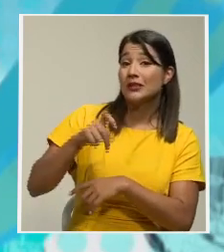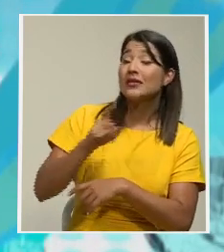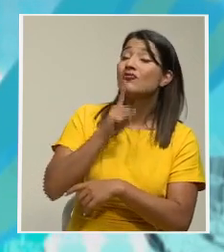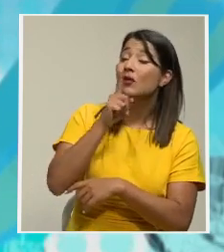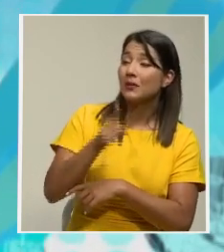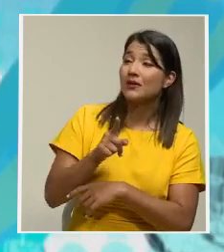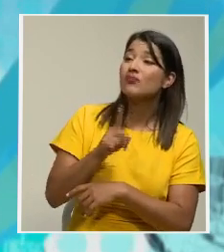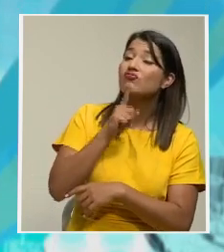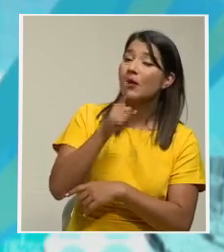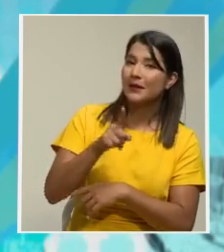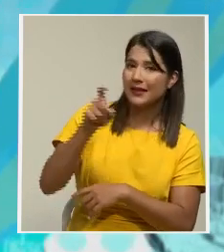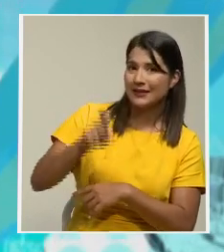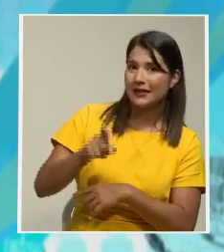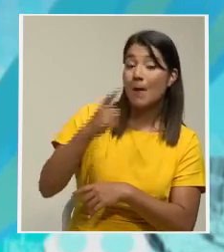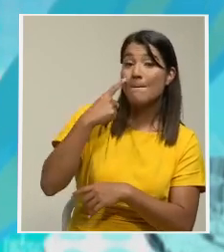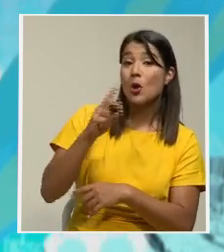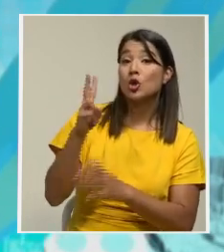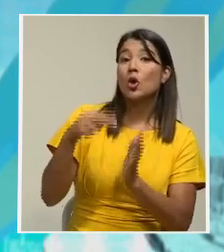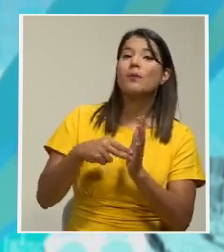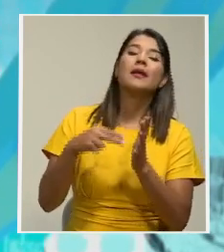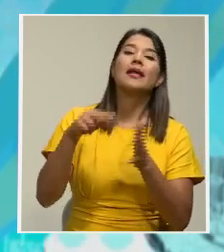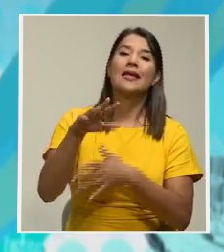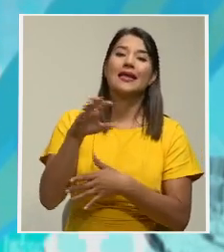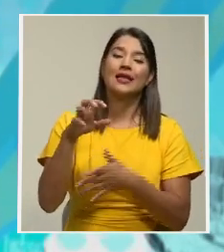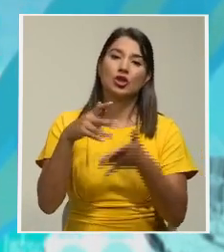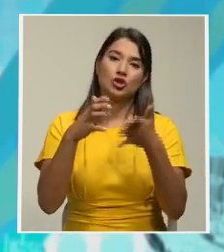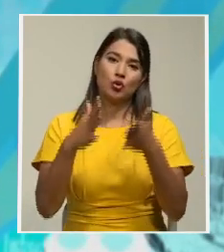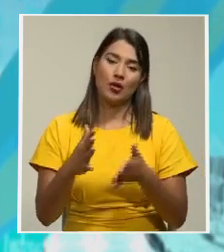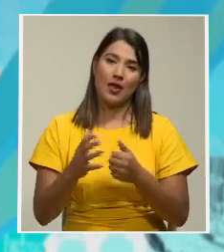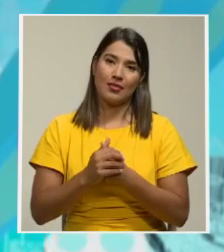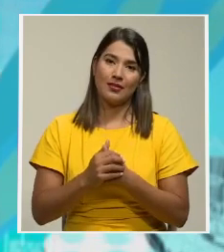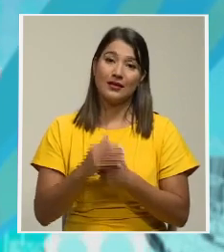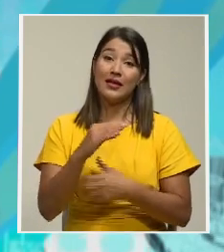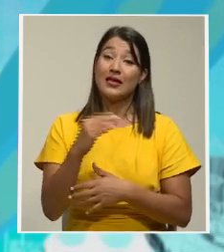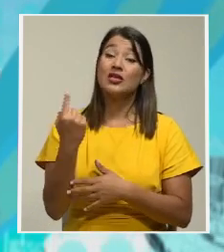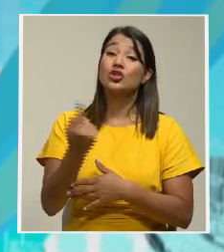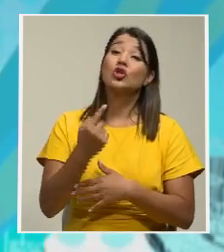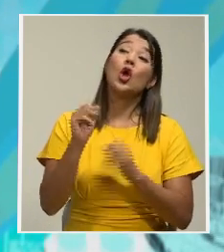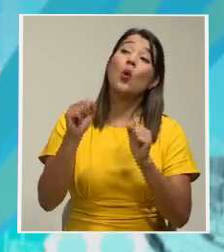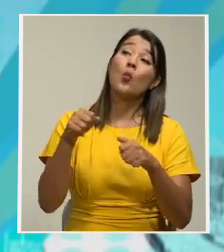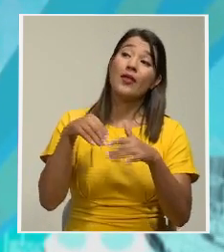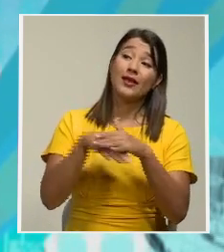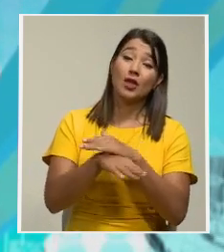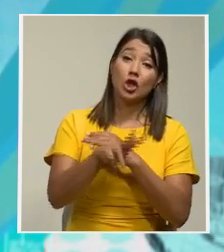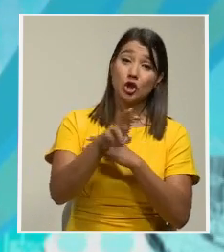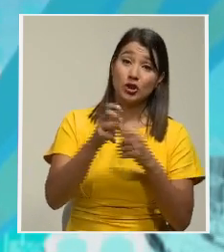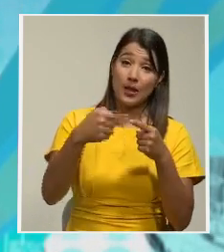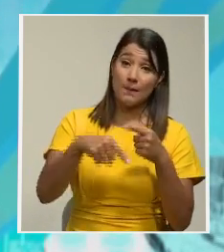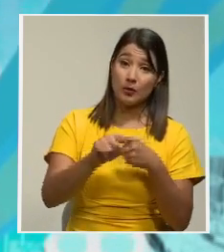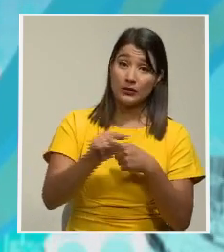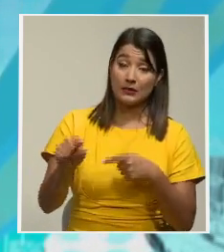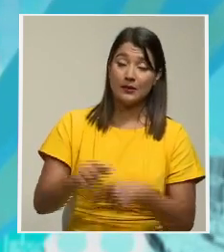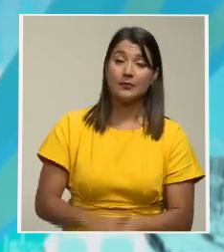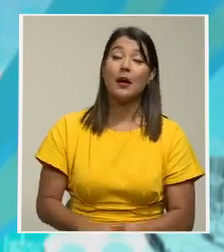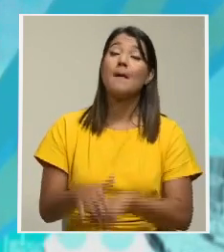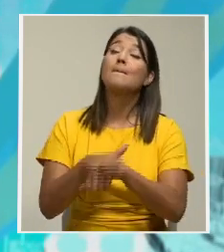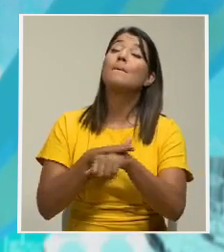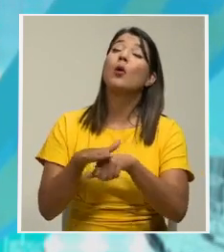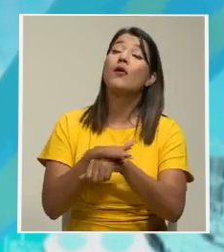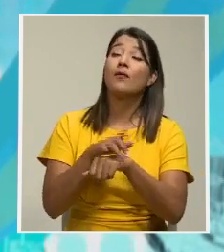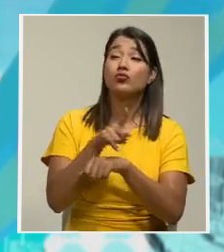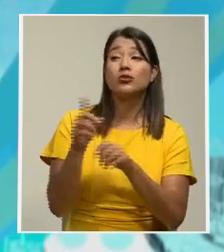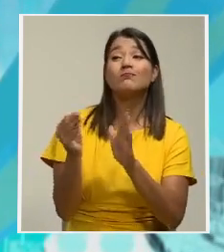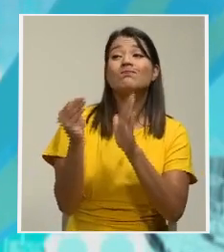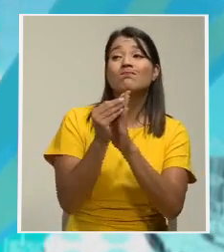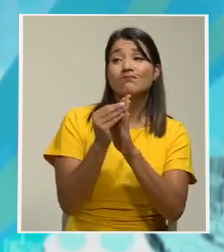las necesitamos por estos 2.500 estudiantes, y de los cuales solo pueden ingresar 200 la otra semana. Por favor, ahí pónganos